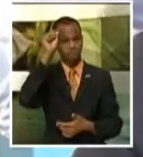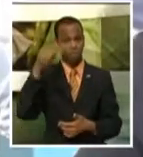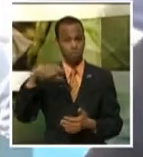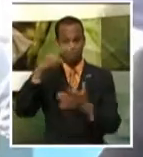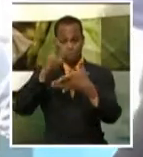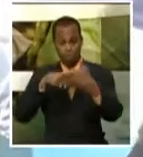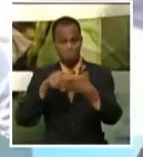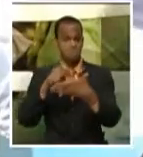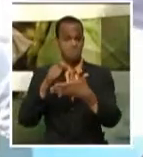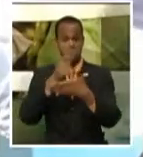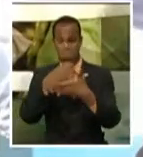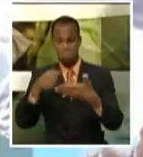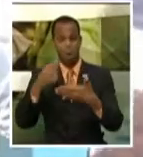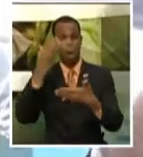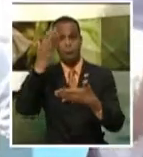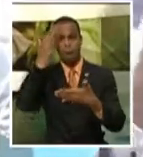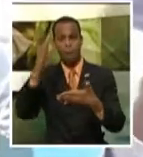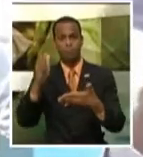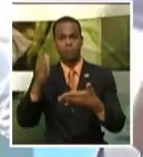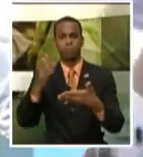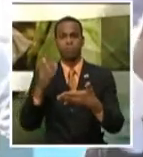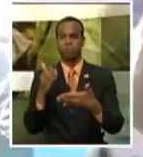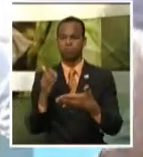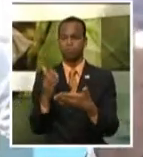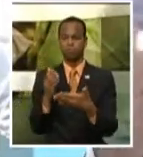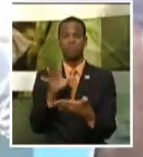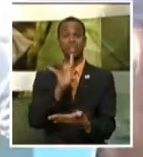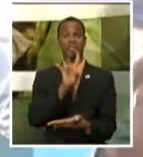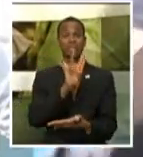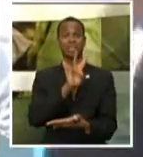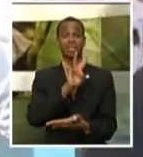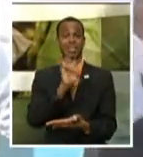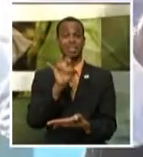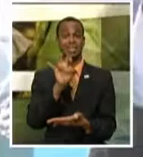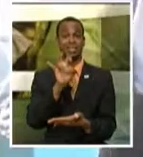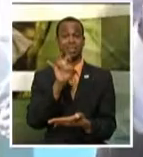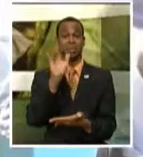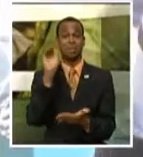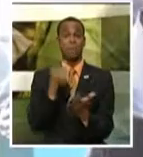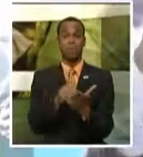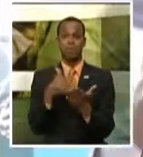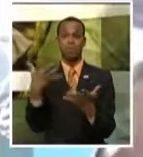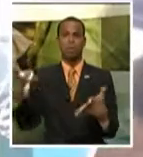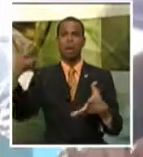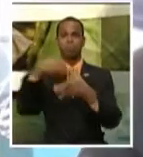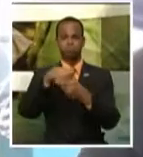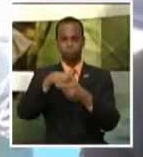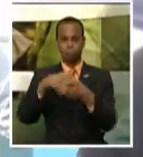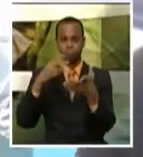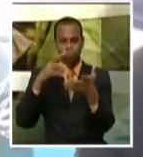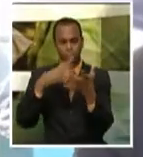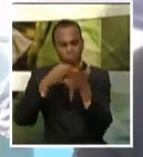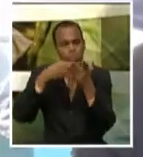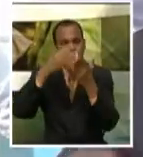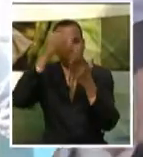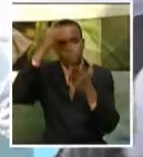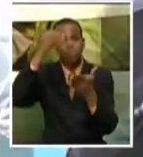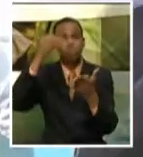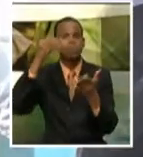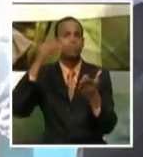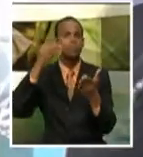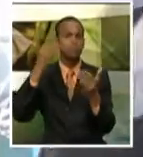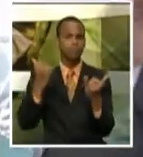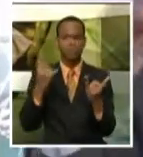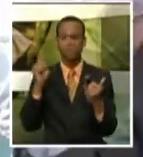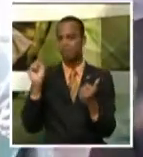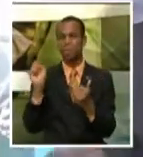escribir. Ya más de 700 mil han ingresado a los núcleos de alfabetización. Nos quedan los